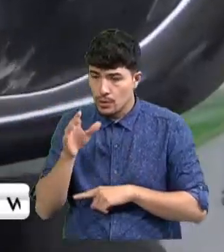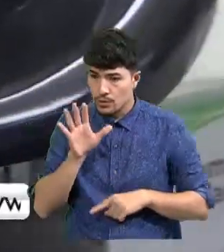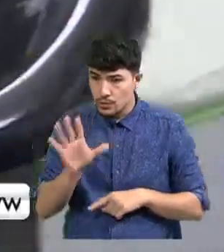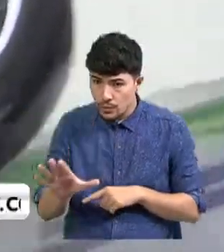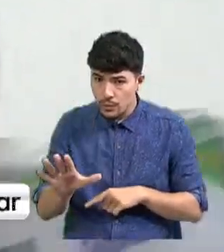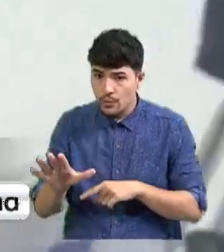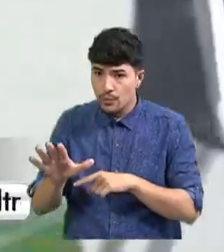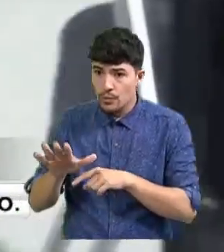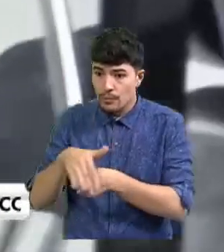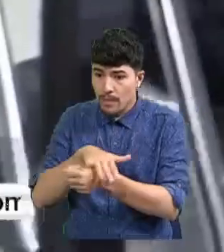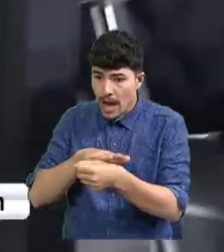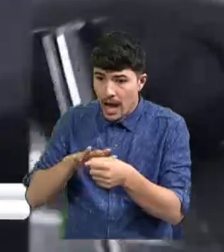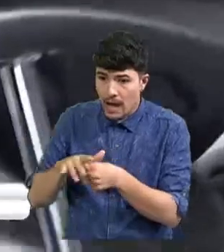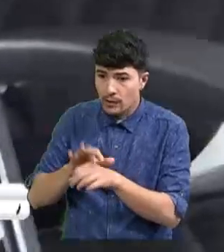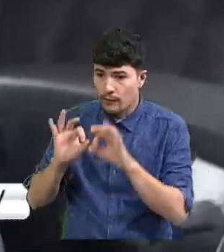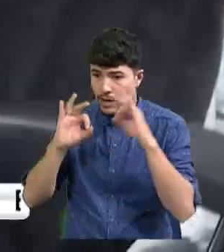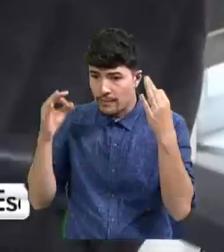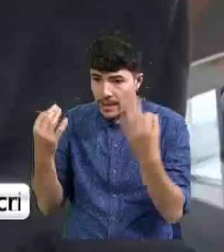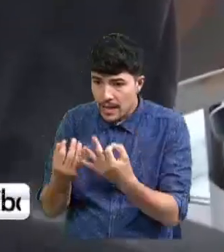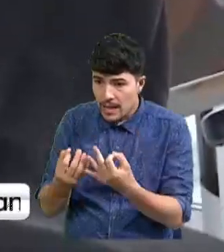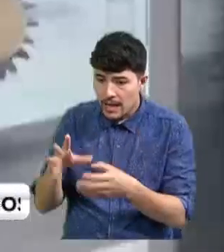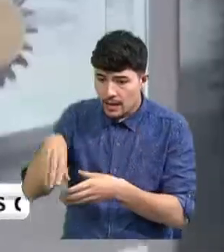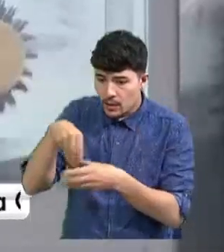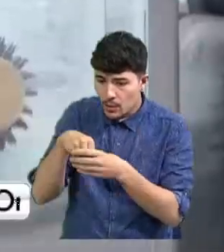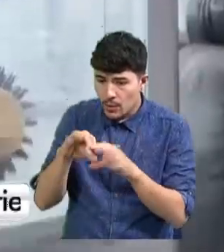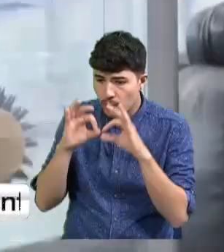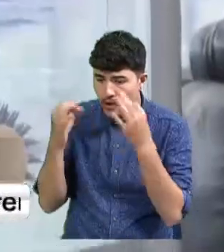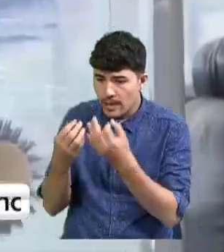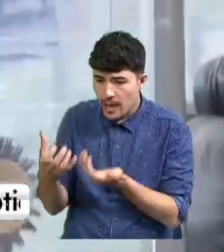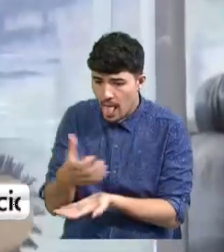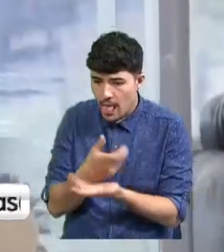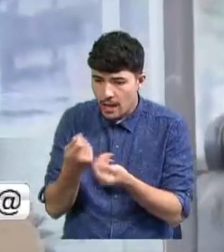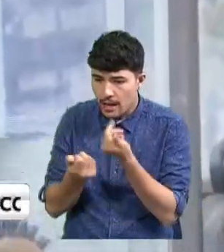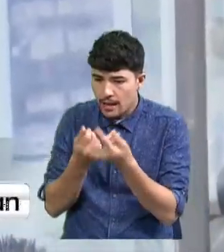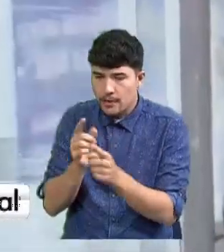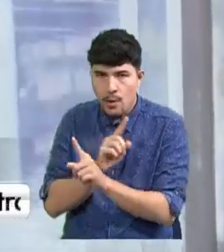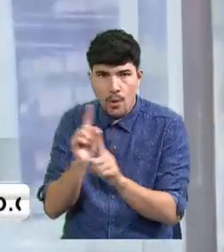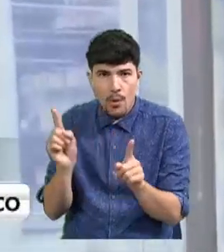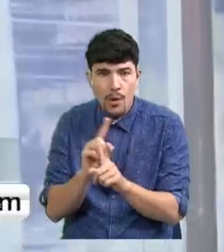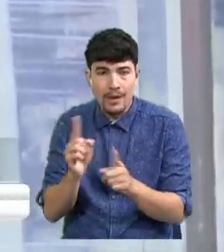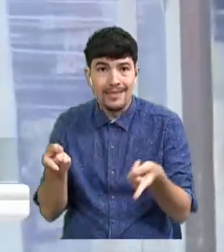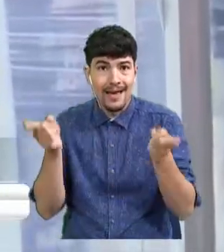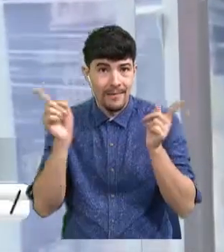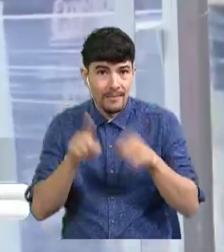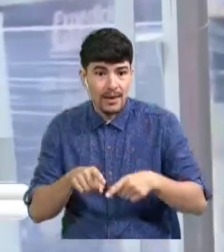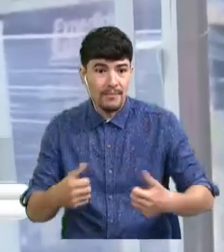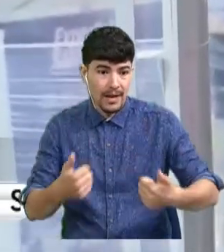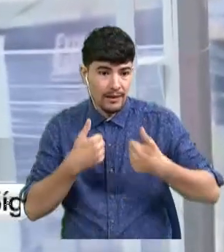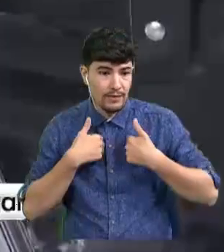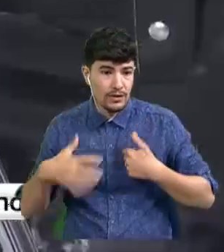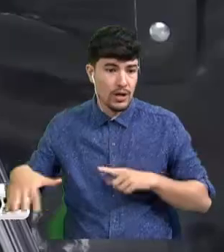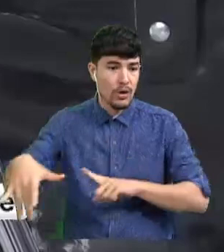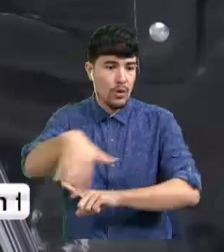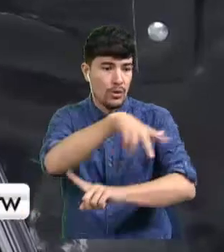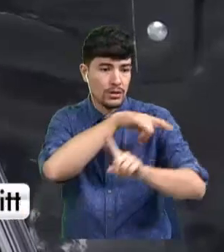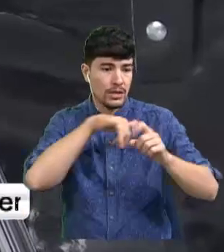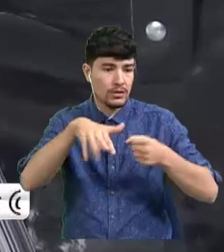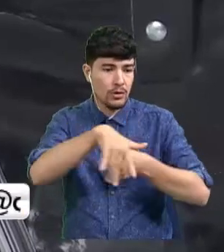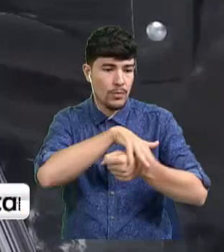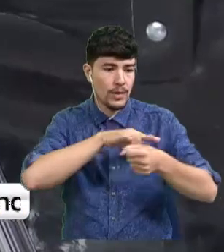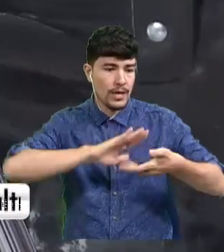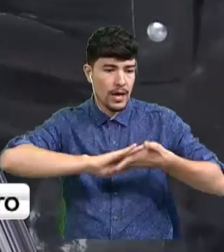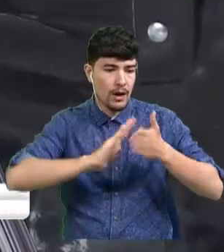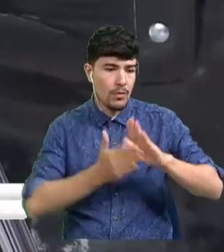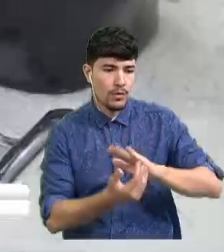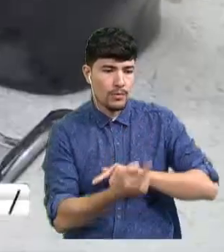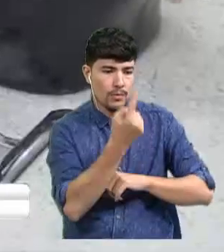tiene que ver de forma directa con su familia, con su mejoramiento de ingresos, sino cómo a toda la Comuna 1 la impactan de forma positiva, con